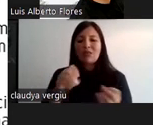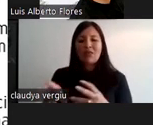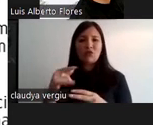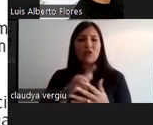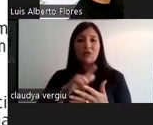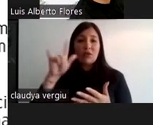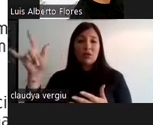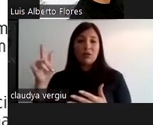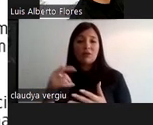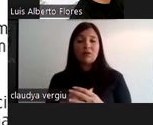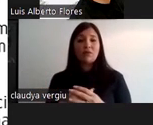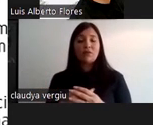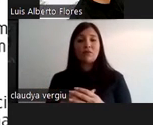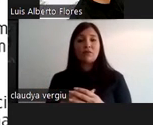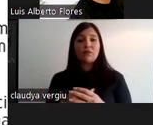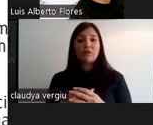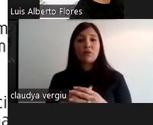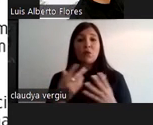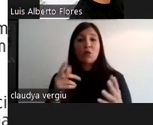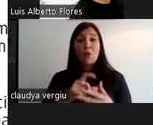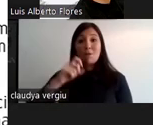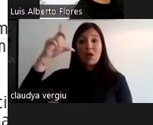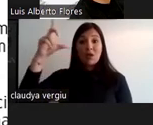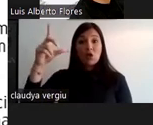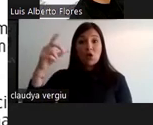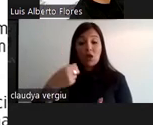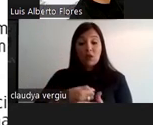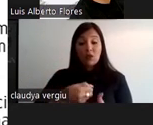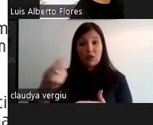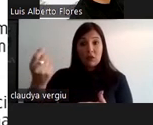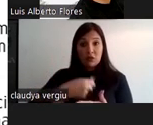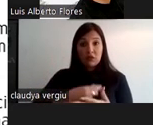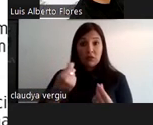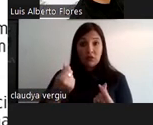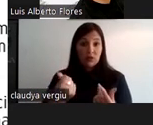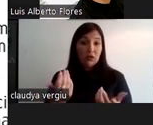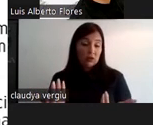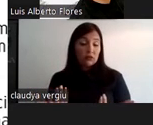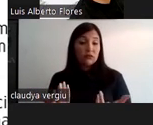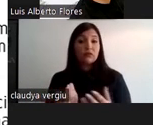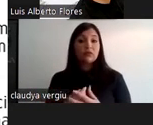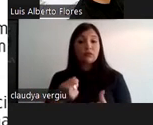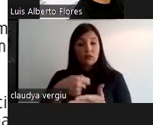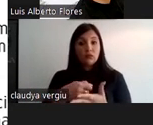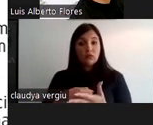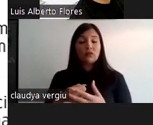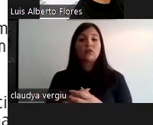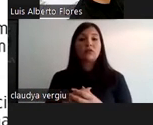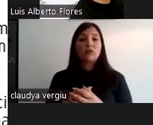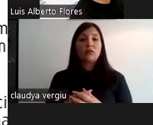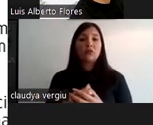viajar y evidentemente cuanto mayor es la capacidad adquisitiva no cuanto mayores en nivel socioeconómico